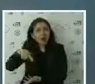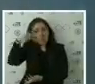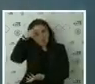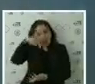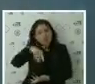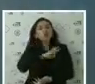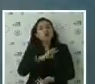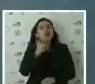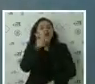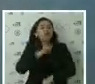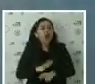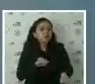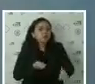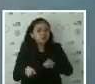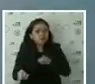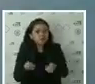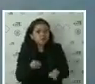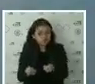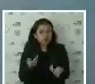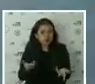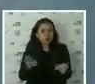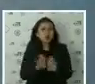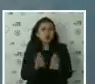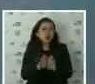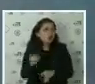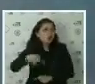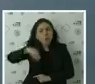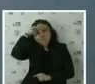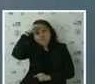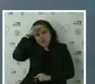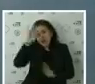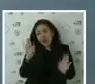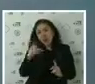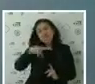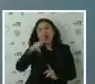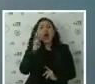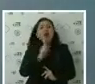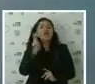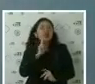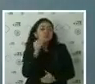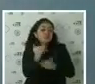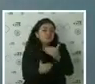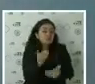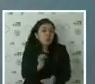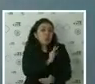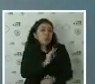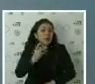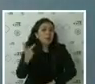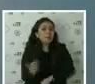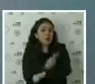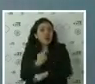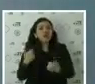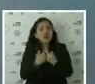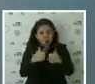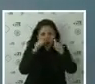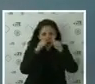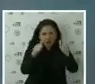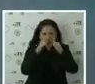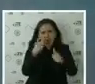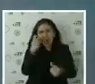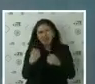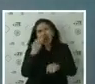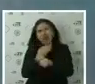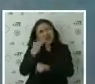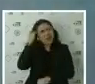para que puedan administrarlo, como lo consideren, pero con miras a que pudieran también atender esta situación